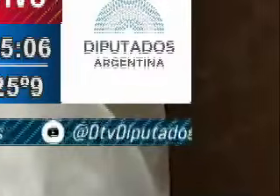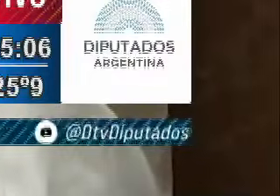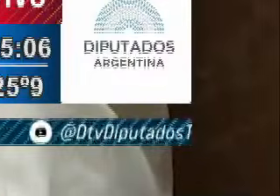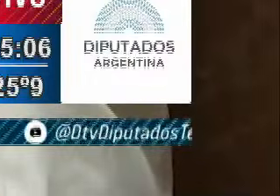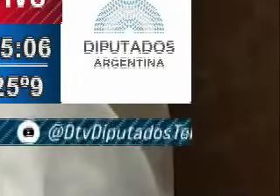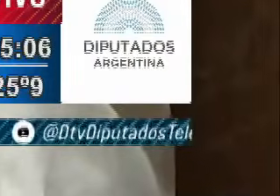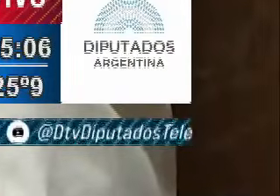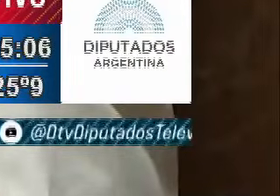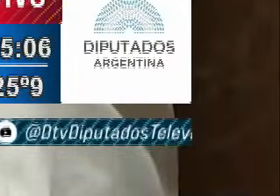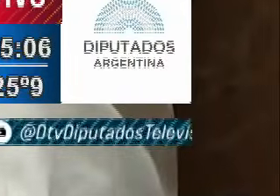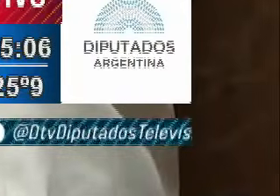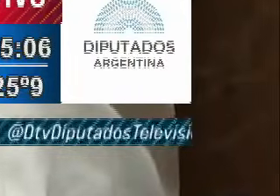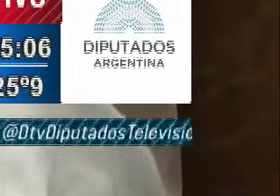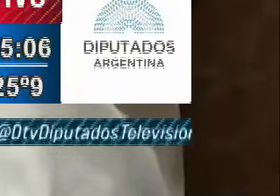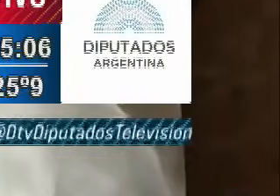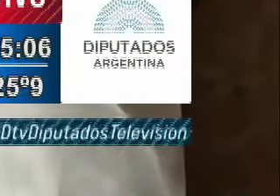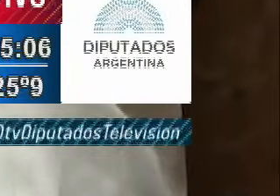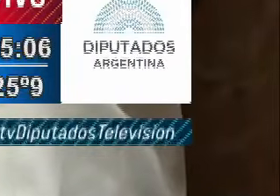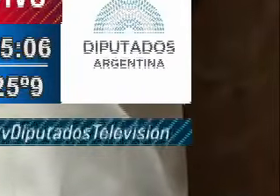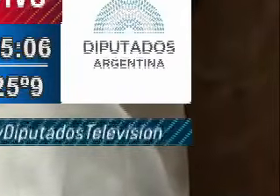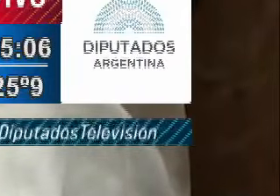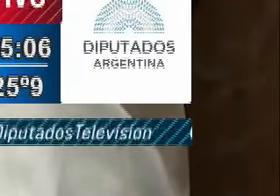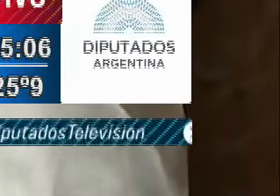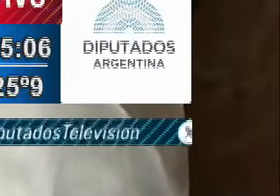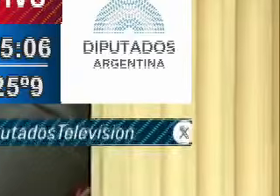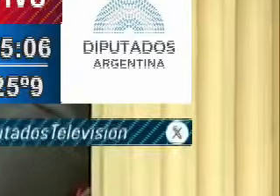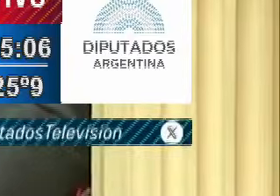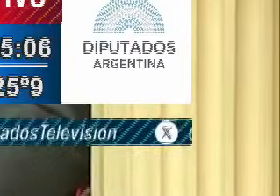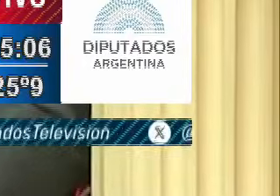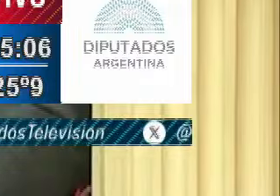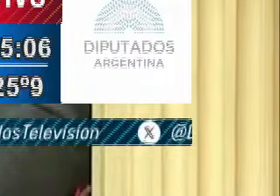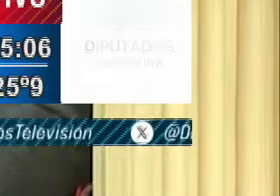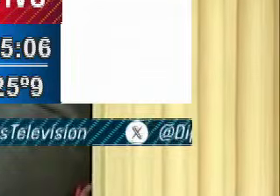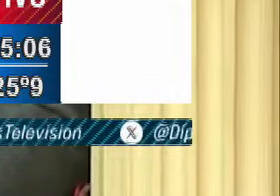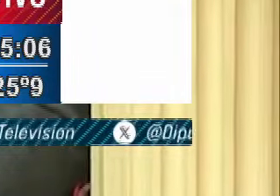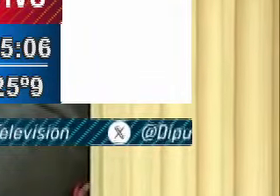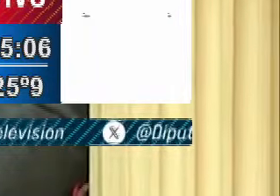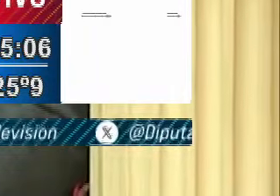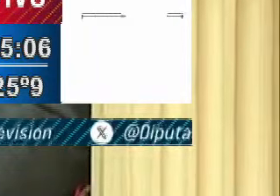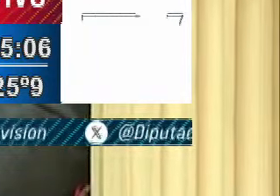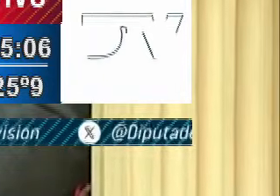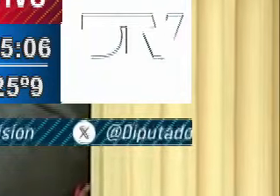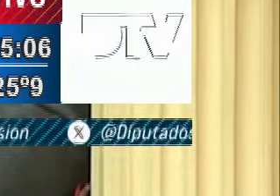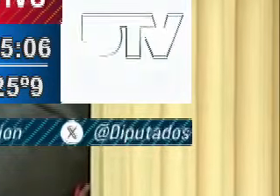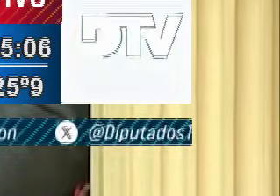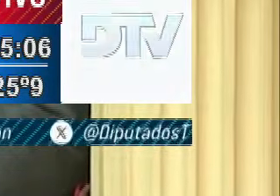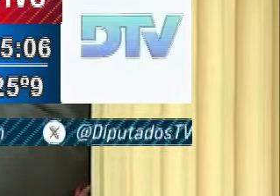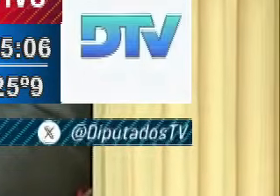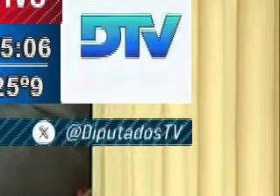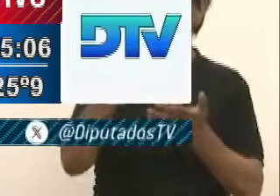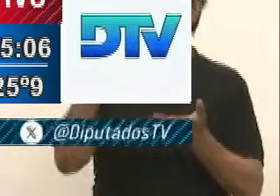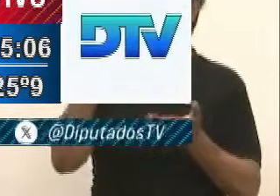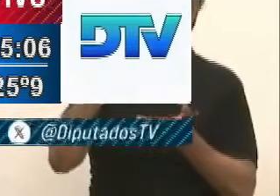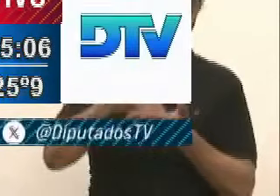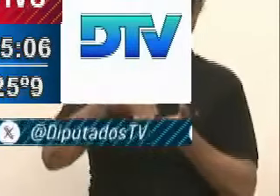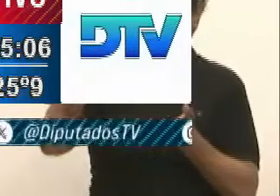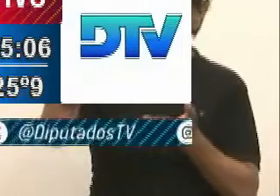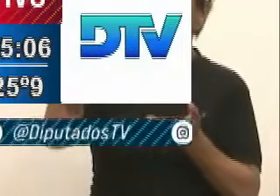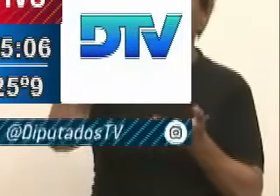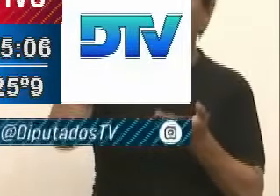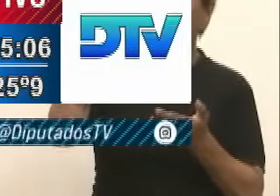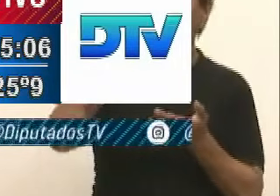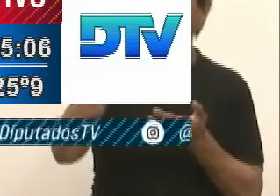que ahí, renuncie, la María Emilia Orozco, que juró juntamente, entre los que la acompañaron a la hora de jurar,